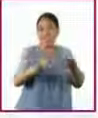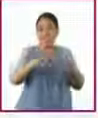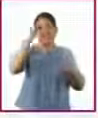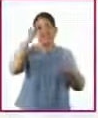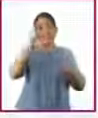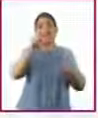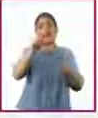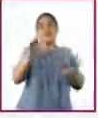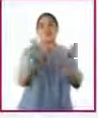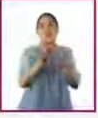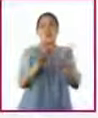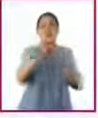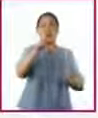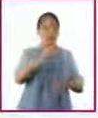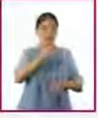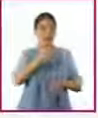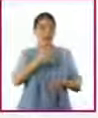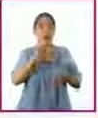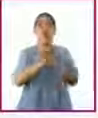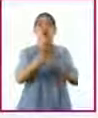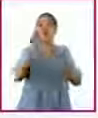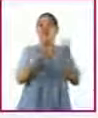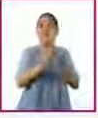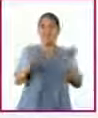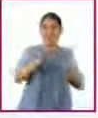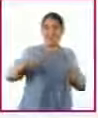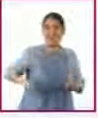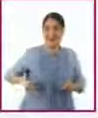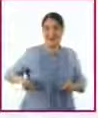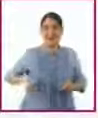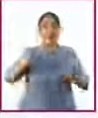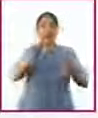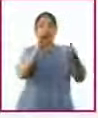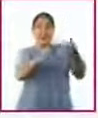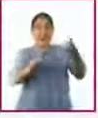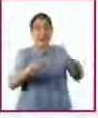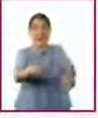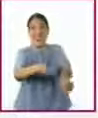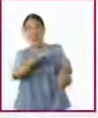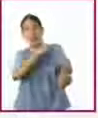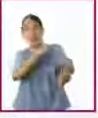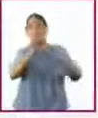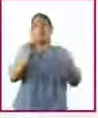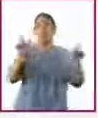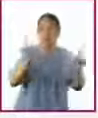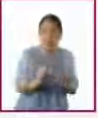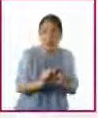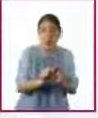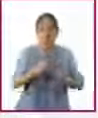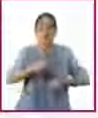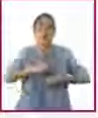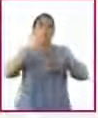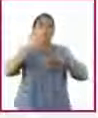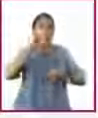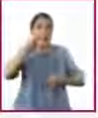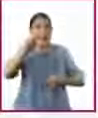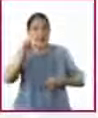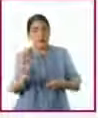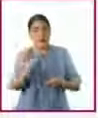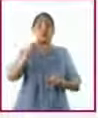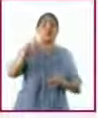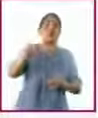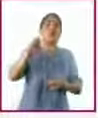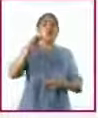que aborda es de tu interés, por ser un texto extenso o breve, por ser cuento o novela, porque la obra